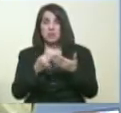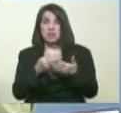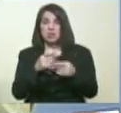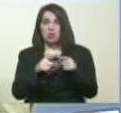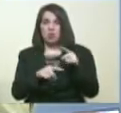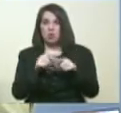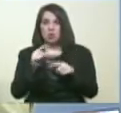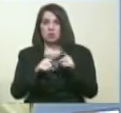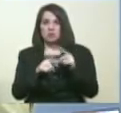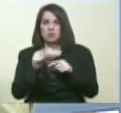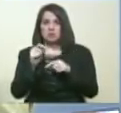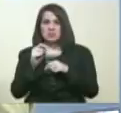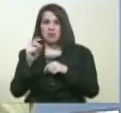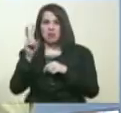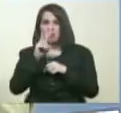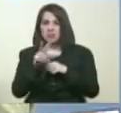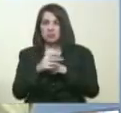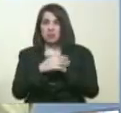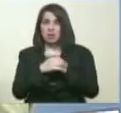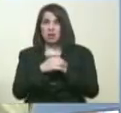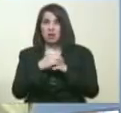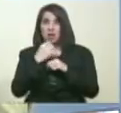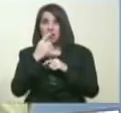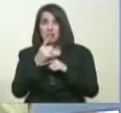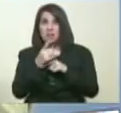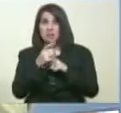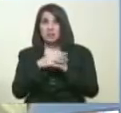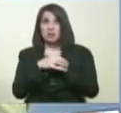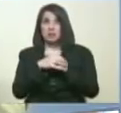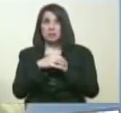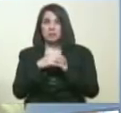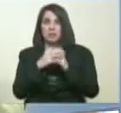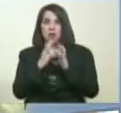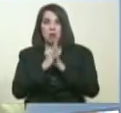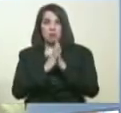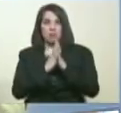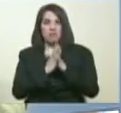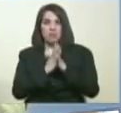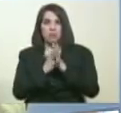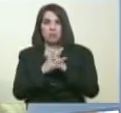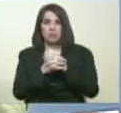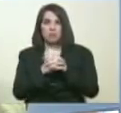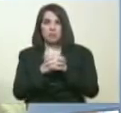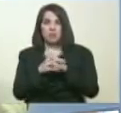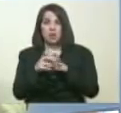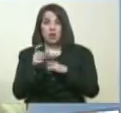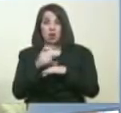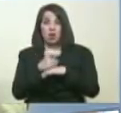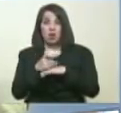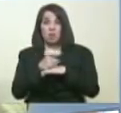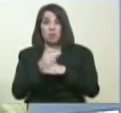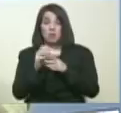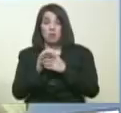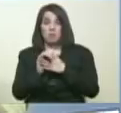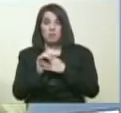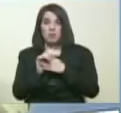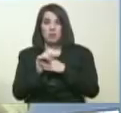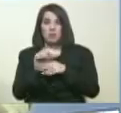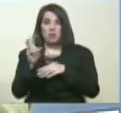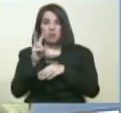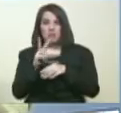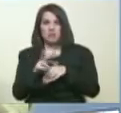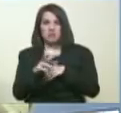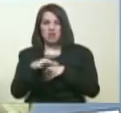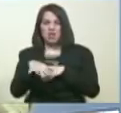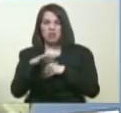venezolanos. Nos están diciendo, por favor, gobierno amigo de Venezuela, ¿dónde están los empresarios